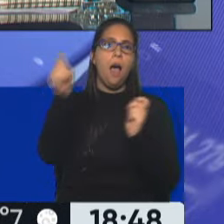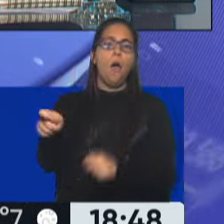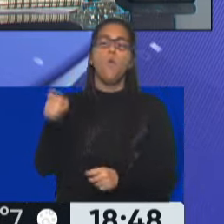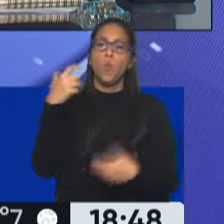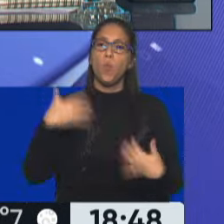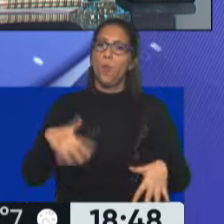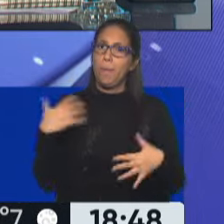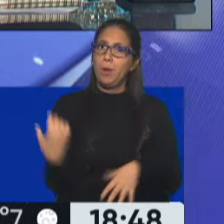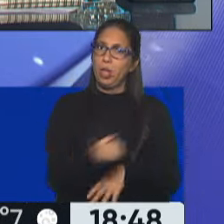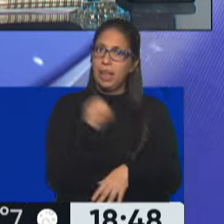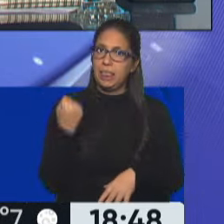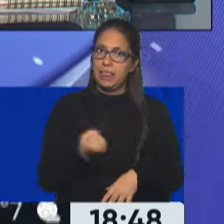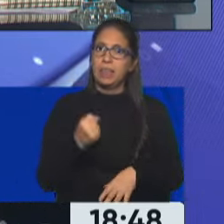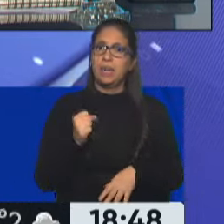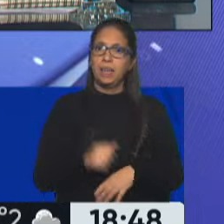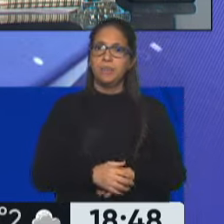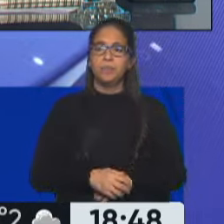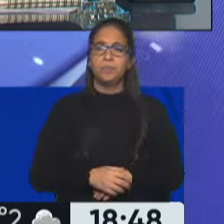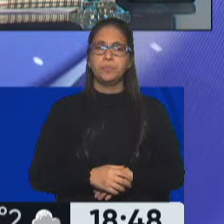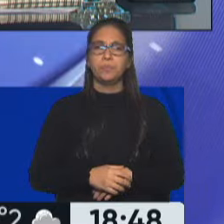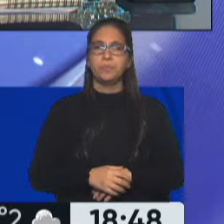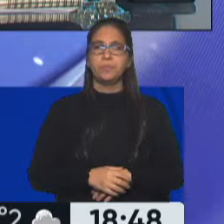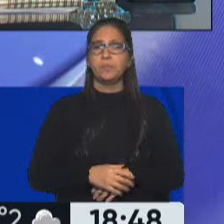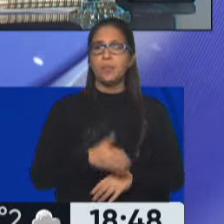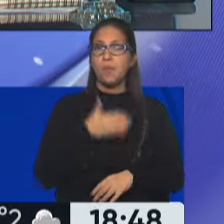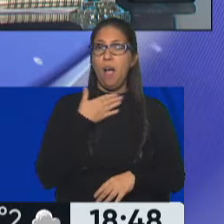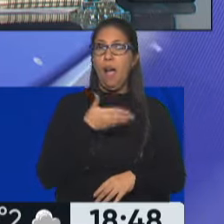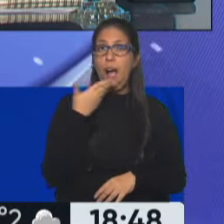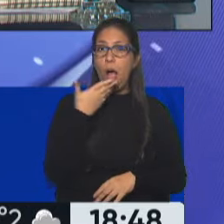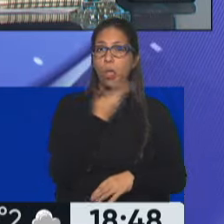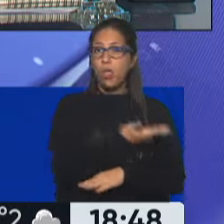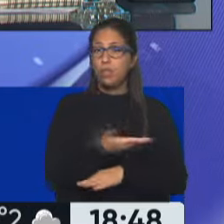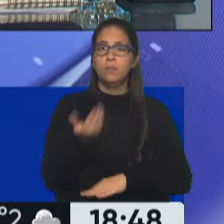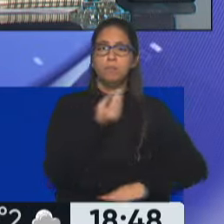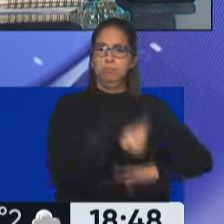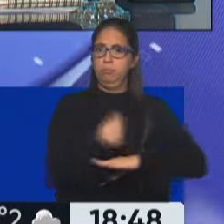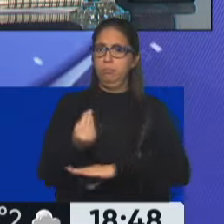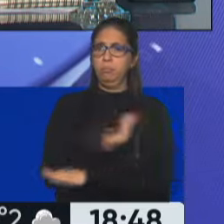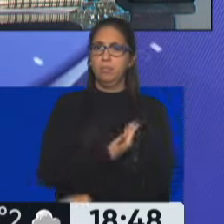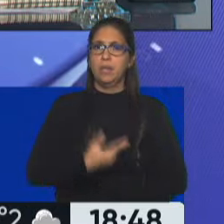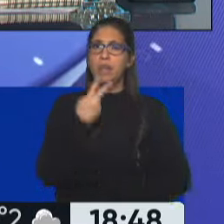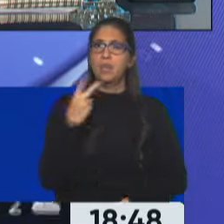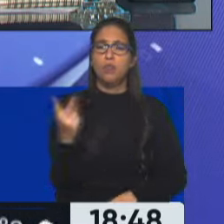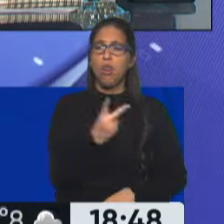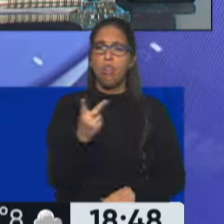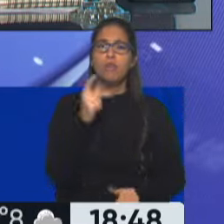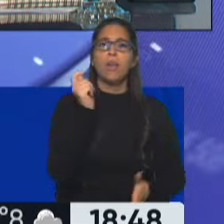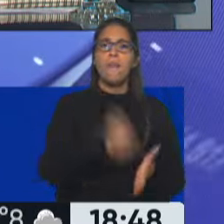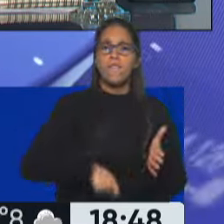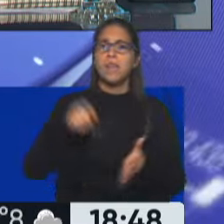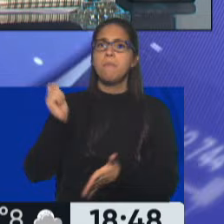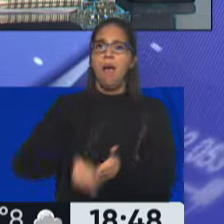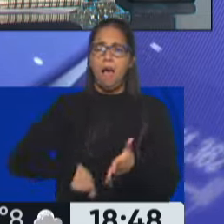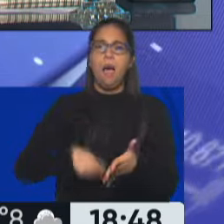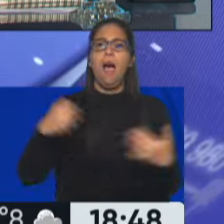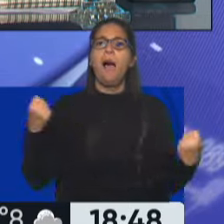que, según, bueno, ya lo veíamos en los audios, según los propios mandatarios, firmaron convenios en distintas áreas, pero, por